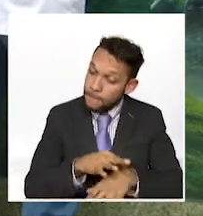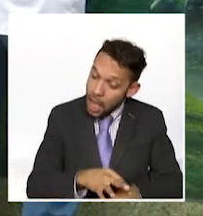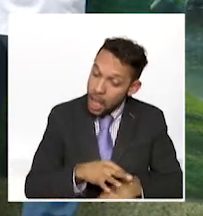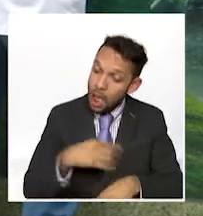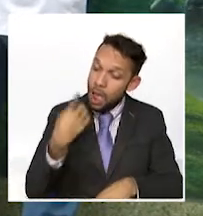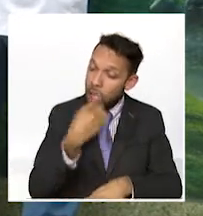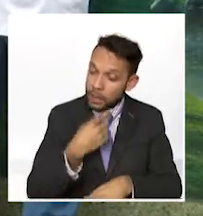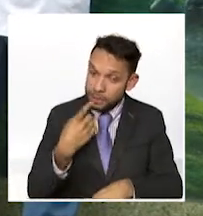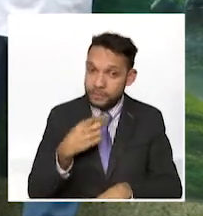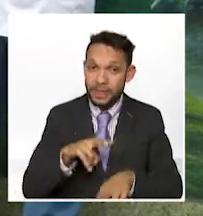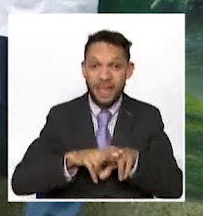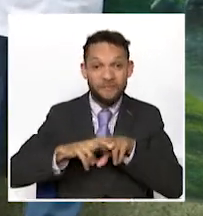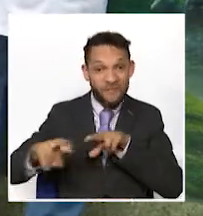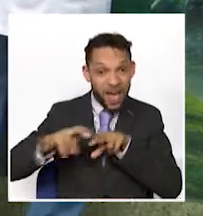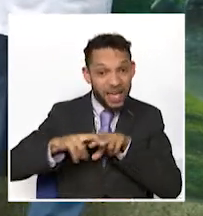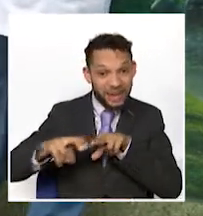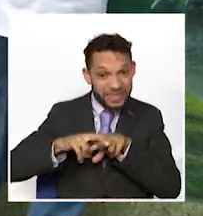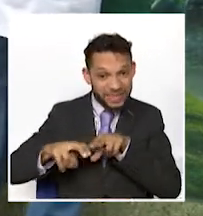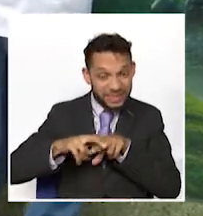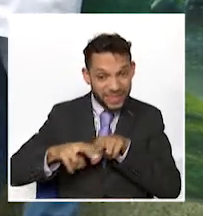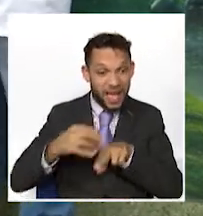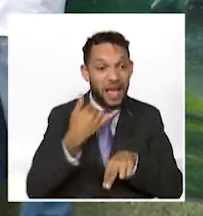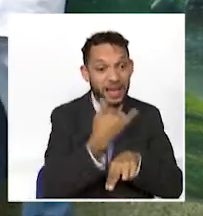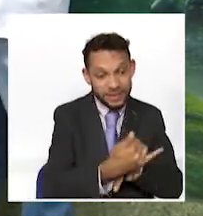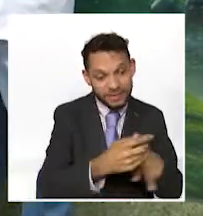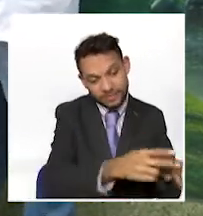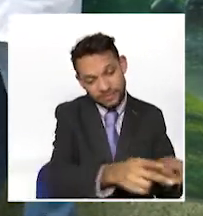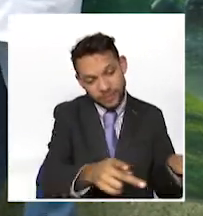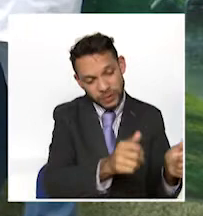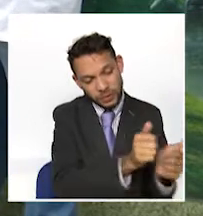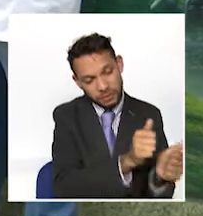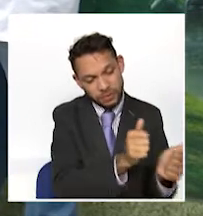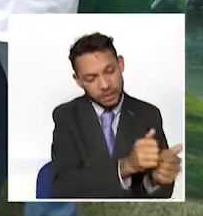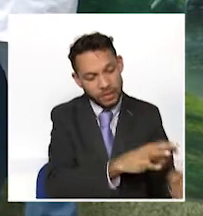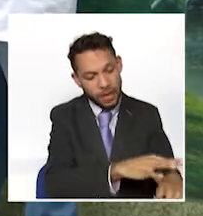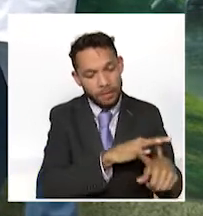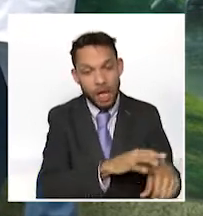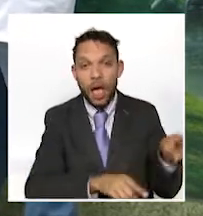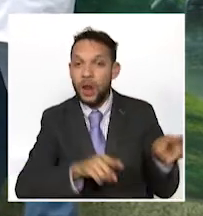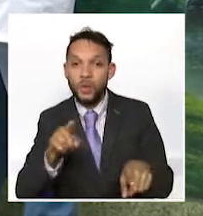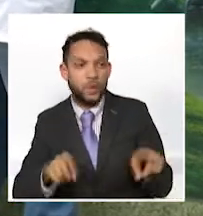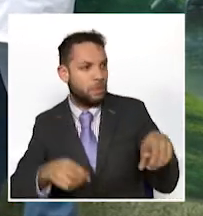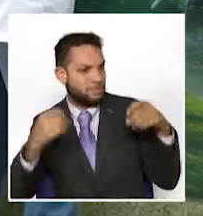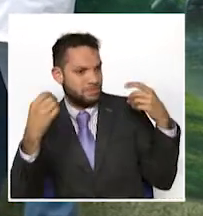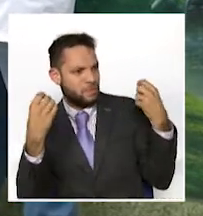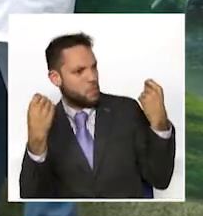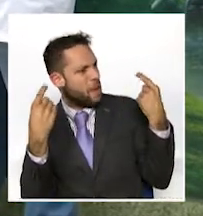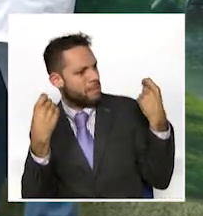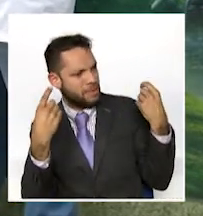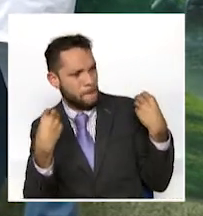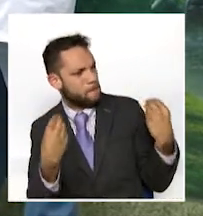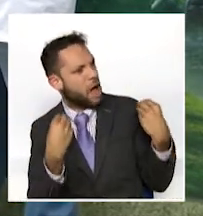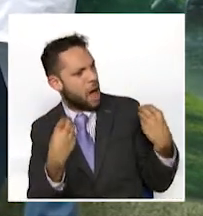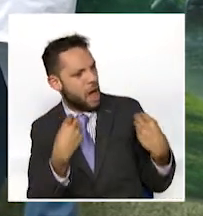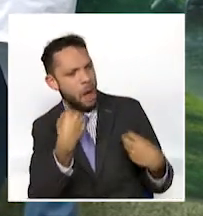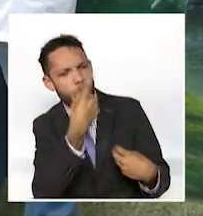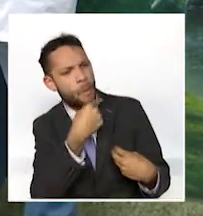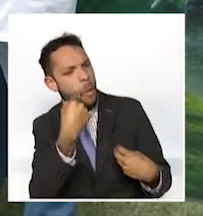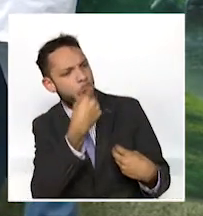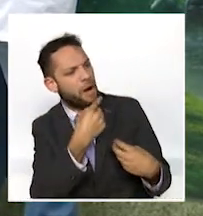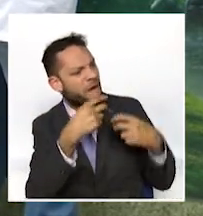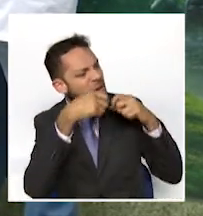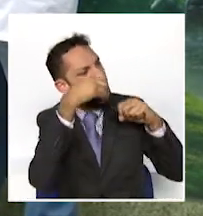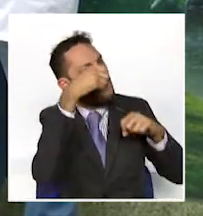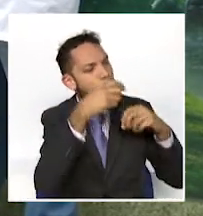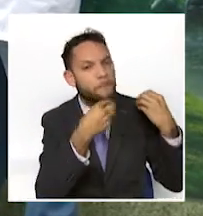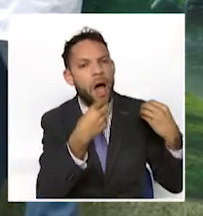todos nuestros parques de la salud tenemos los odontólogos, el paciente no ha podido entender que el paciente debe también ser evaluado por odontología. ¿Qué es eso de la